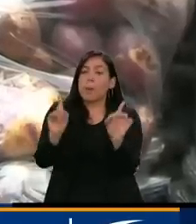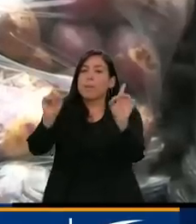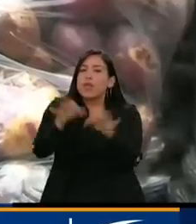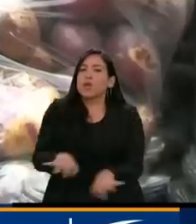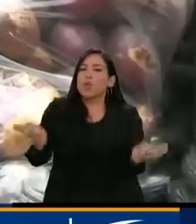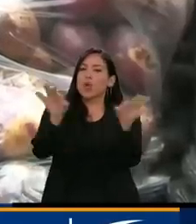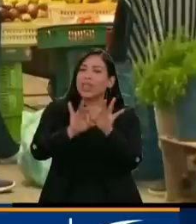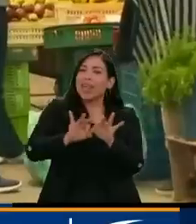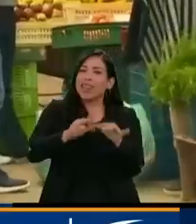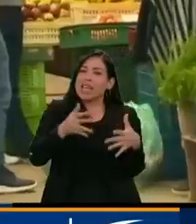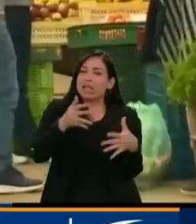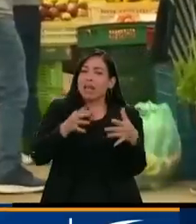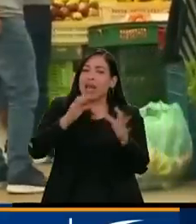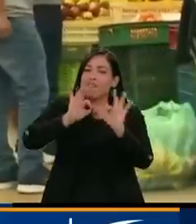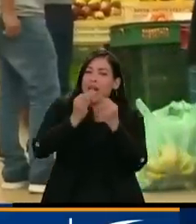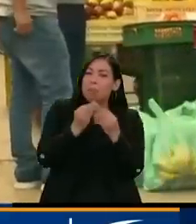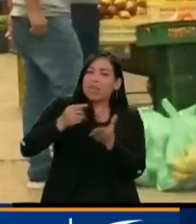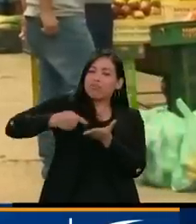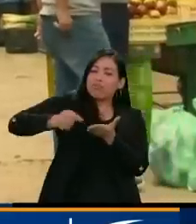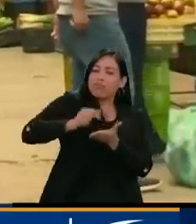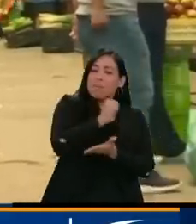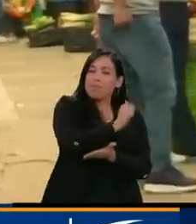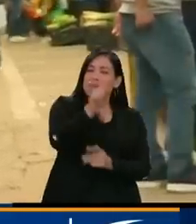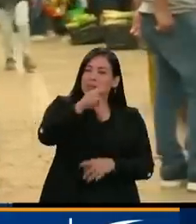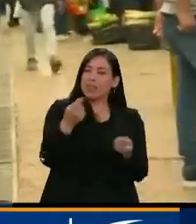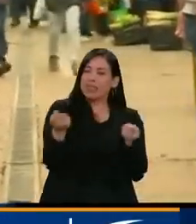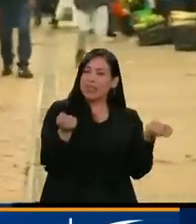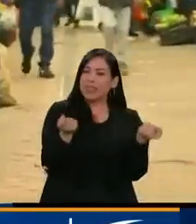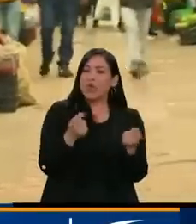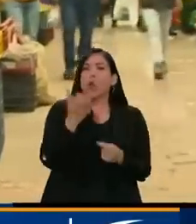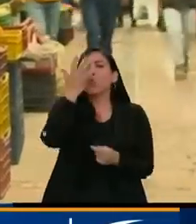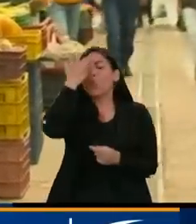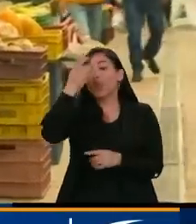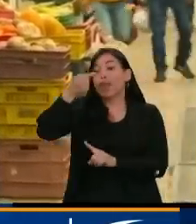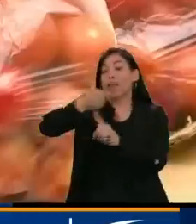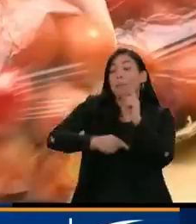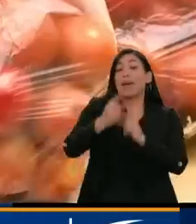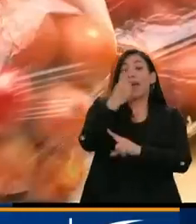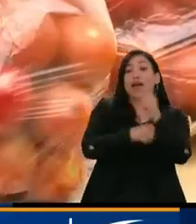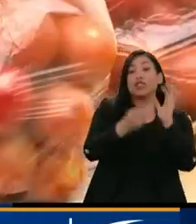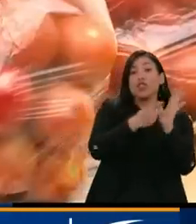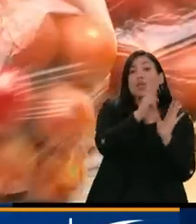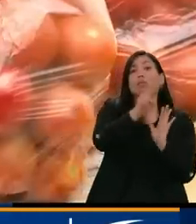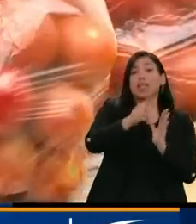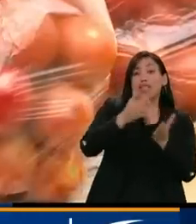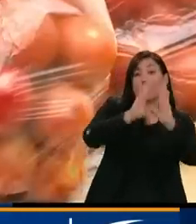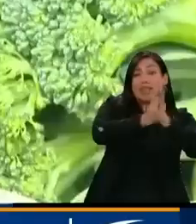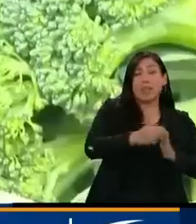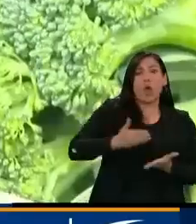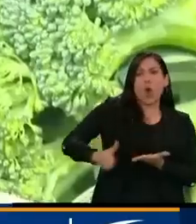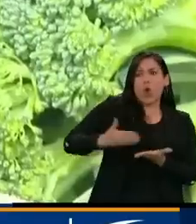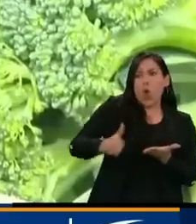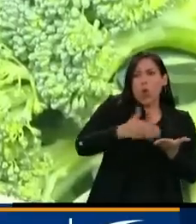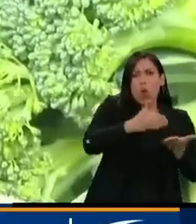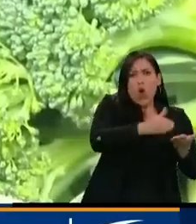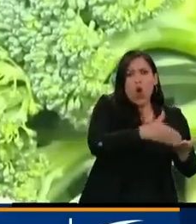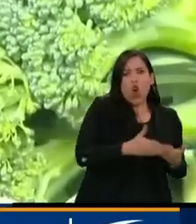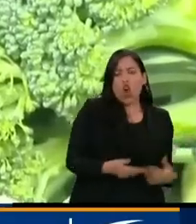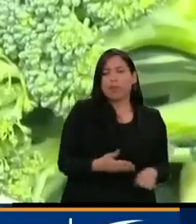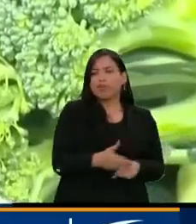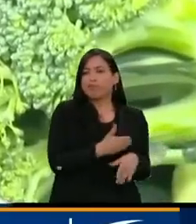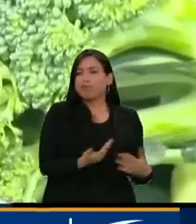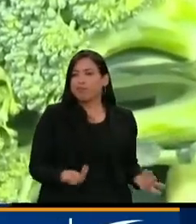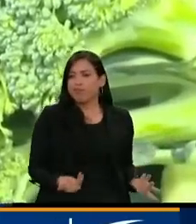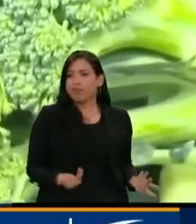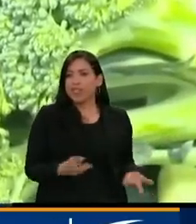es un ajuste en el gasto de los hogares. Y este ajuste se debe a que hicimos muchísimas compras en el año 2022 en función de lo que no habíamos comprado en